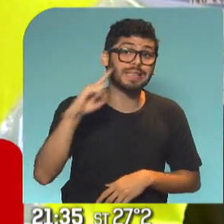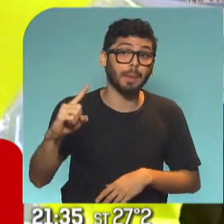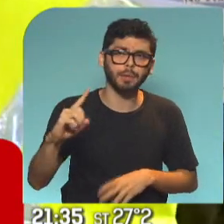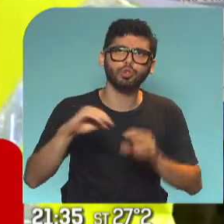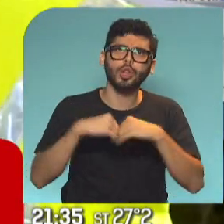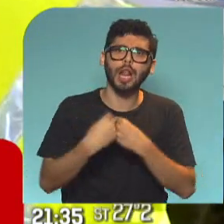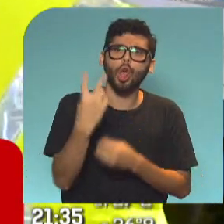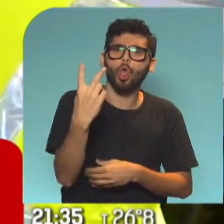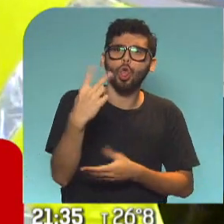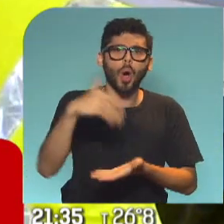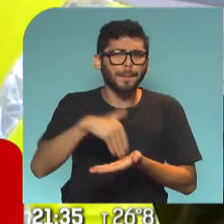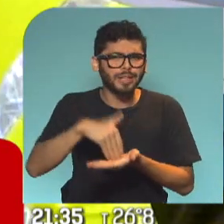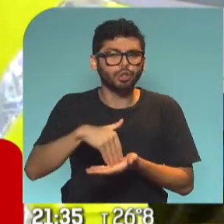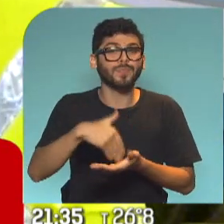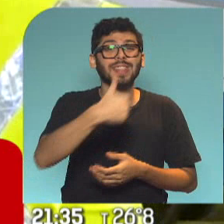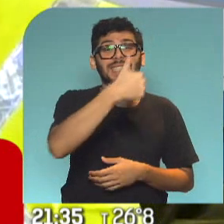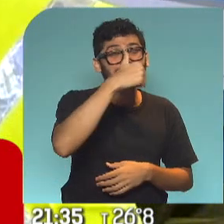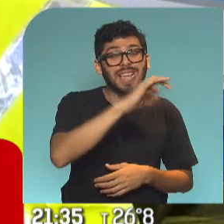de